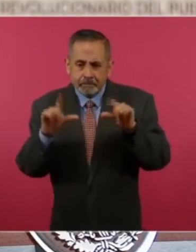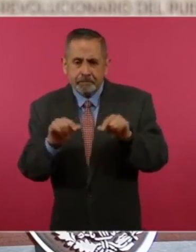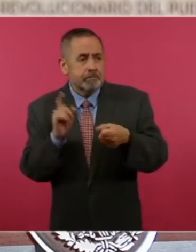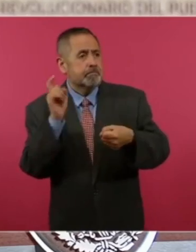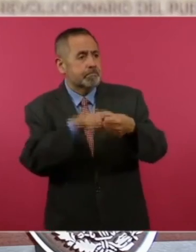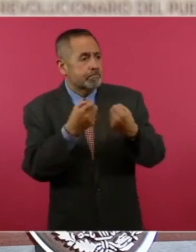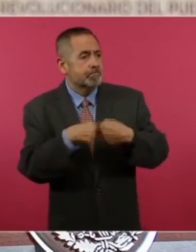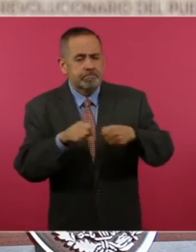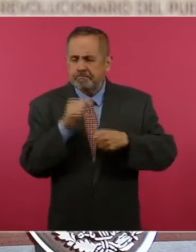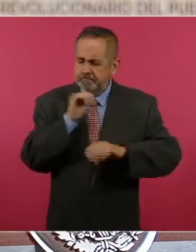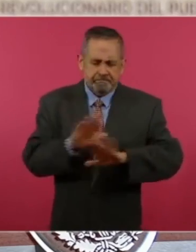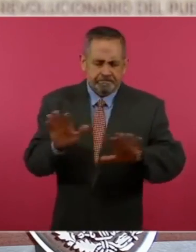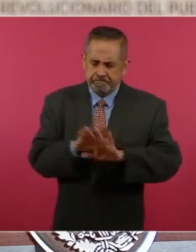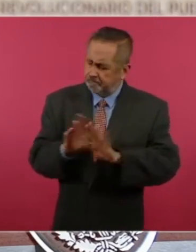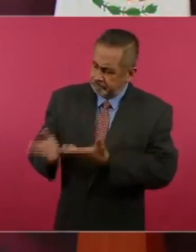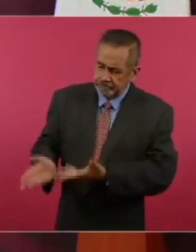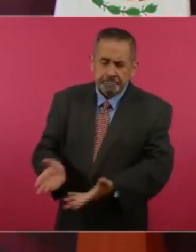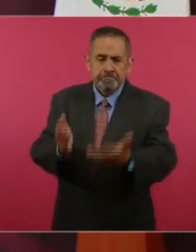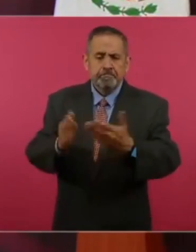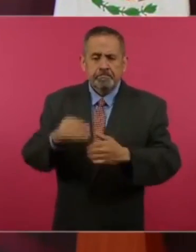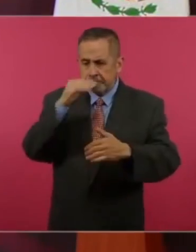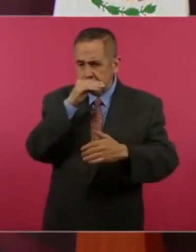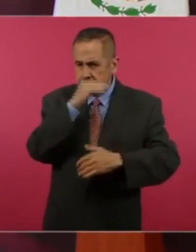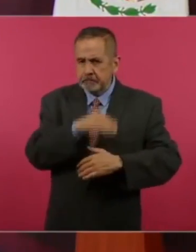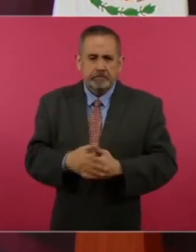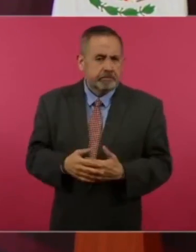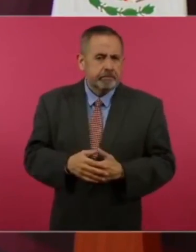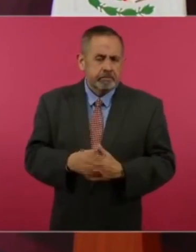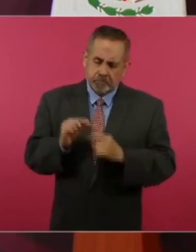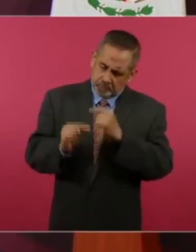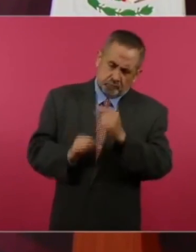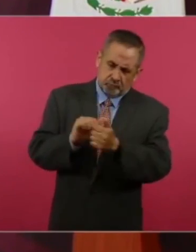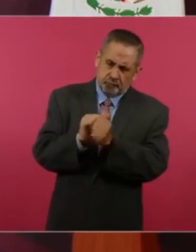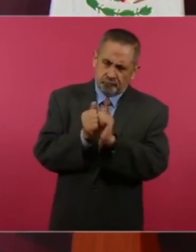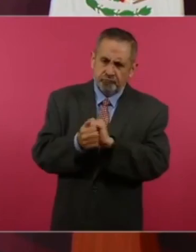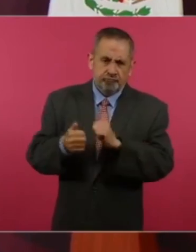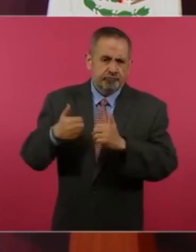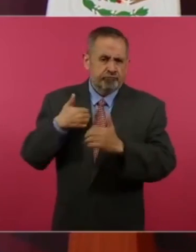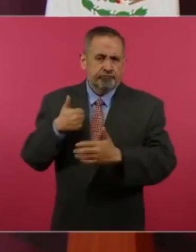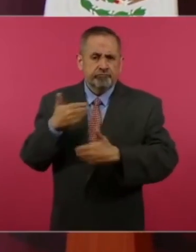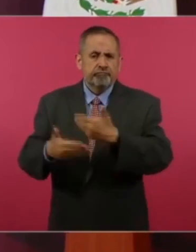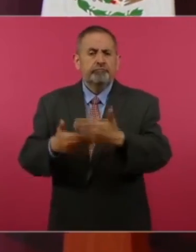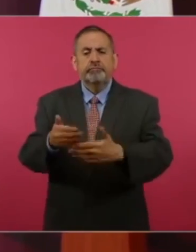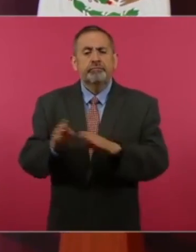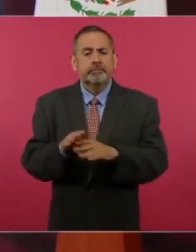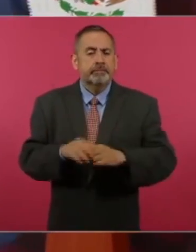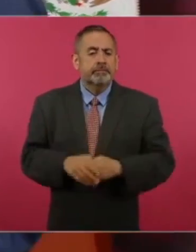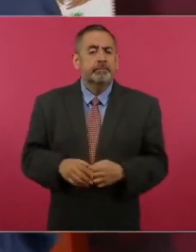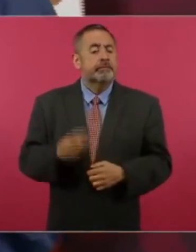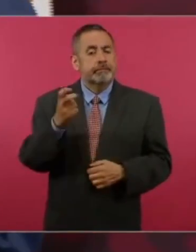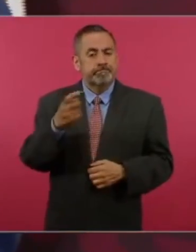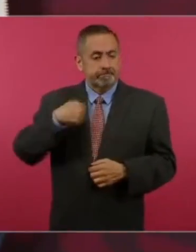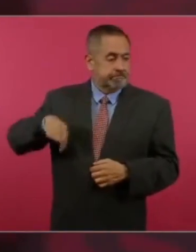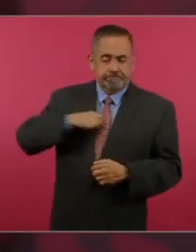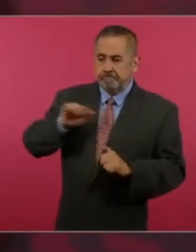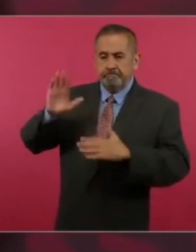seguro, pero ahí va a ir poco a poco, entendiéndose. El compromiso que tenemos en materia